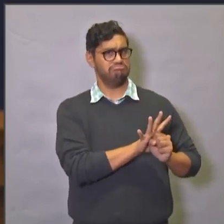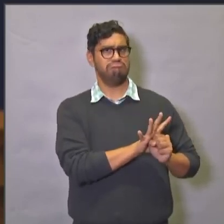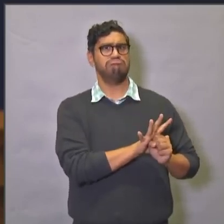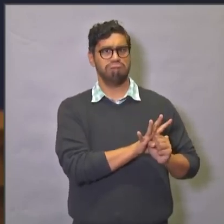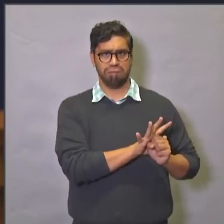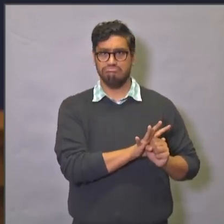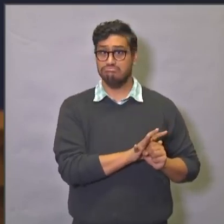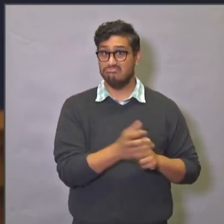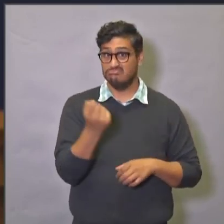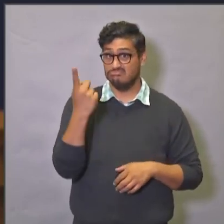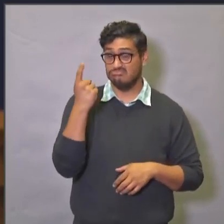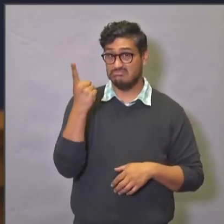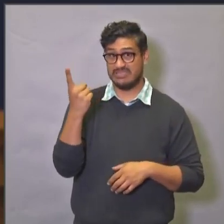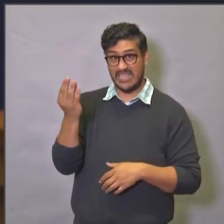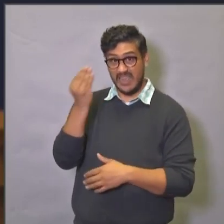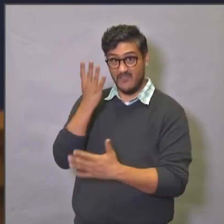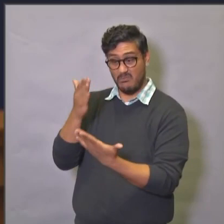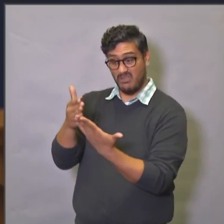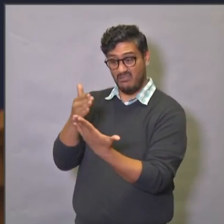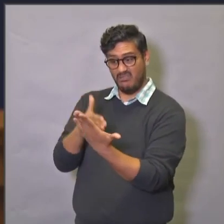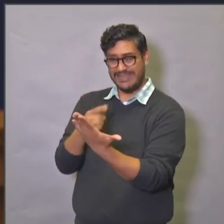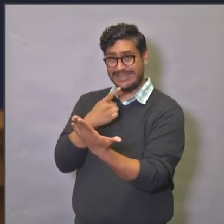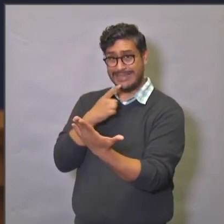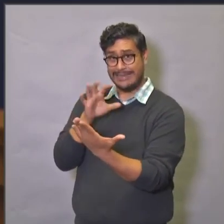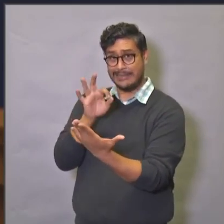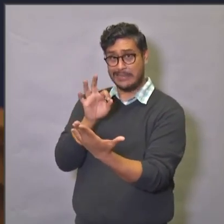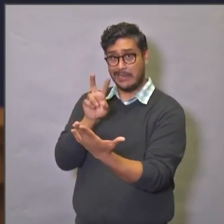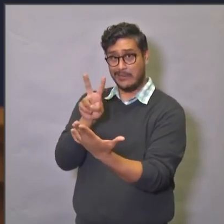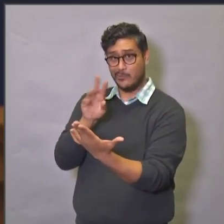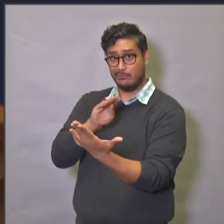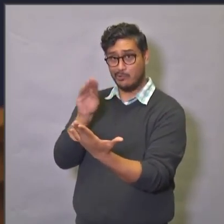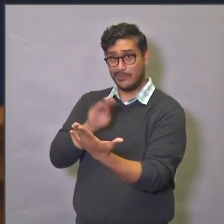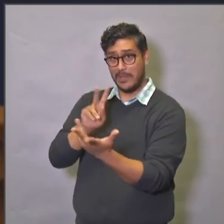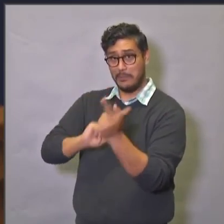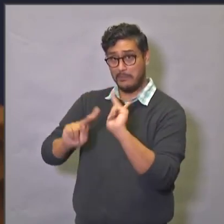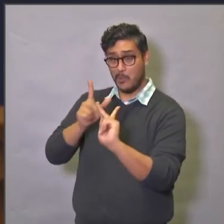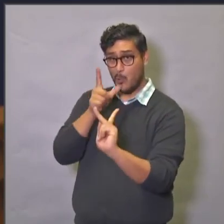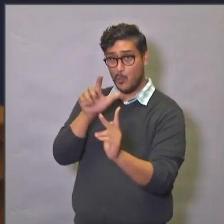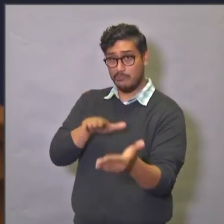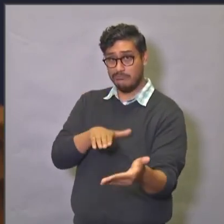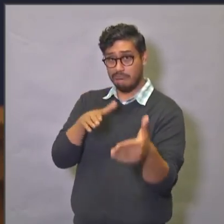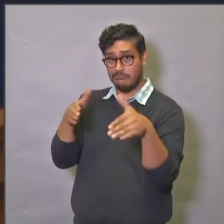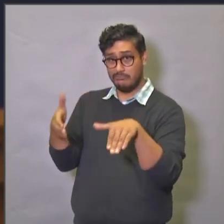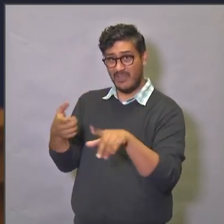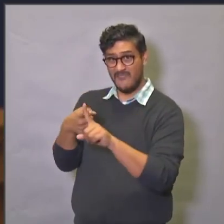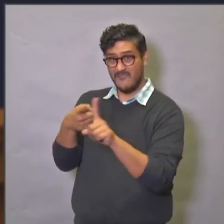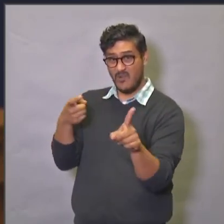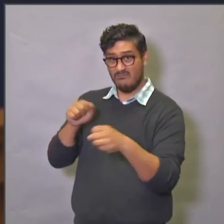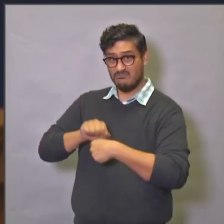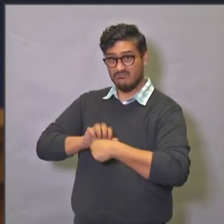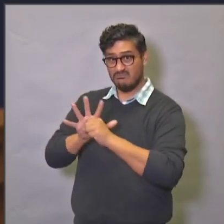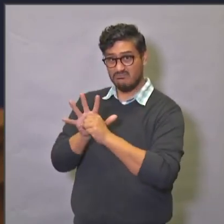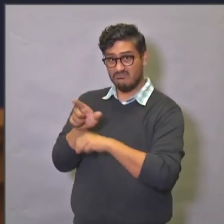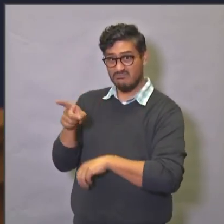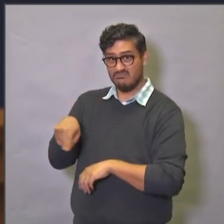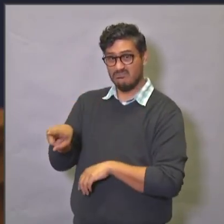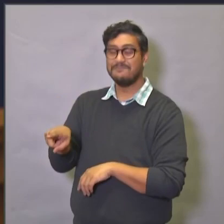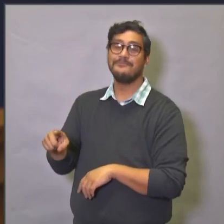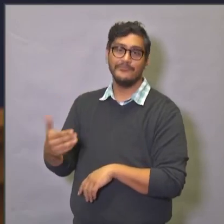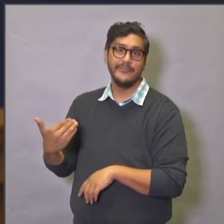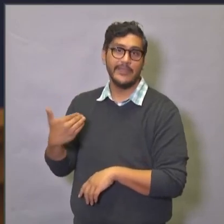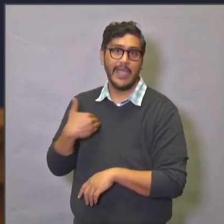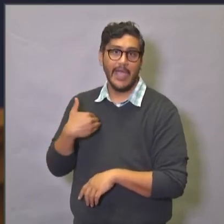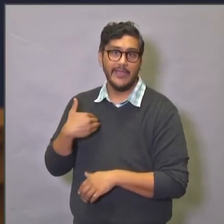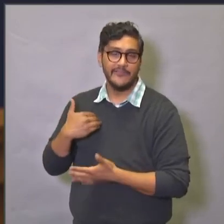que tenemos muestran que el 92% de las personas que fallecen a causa de COVID-19 tenían una